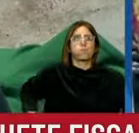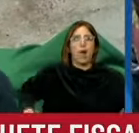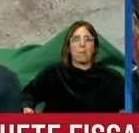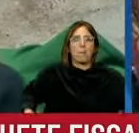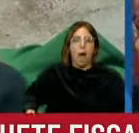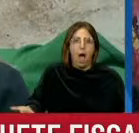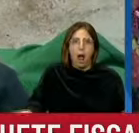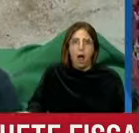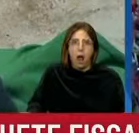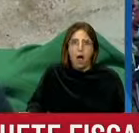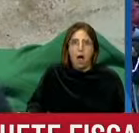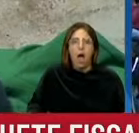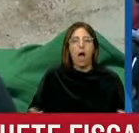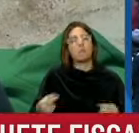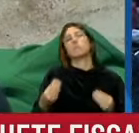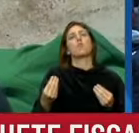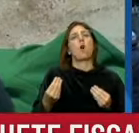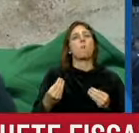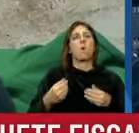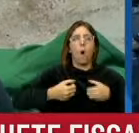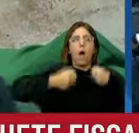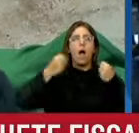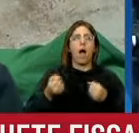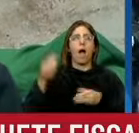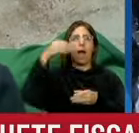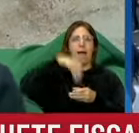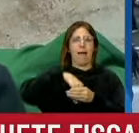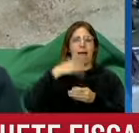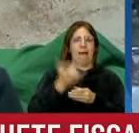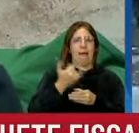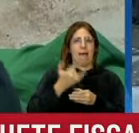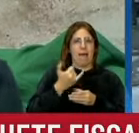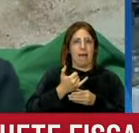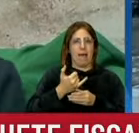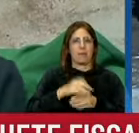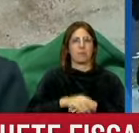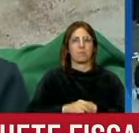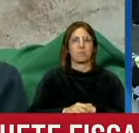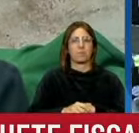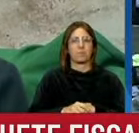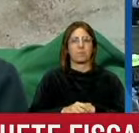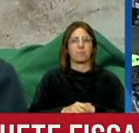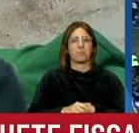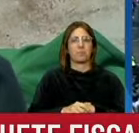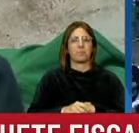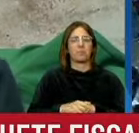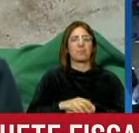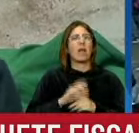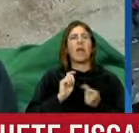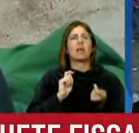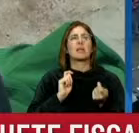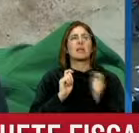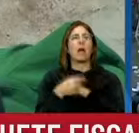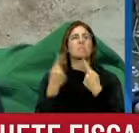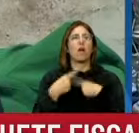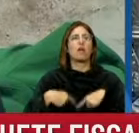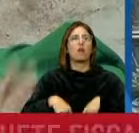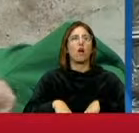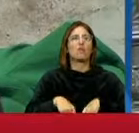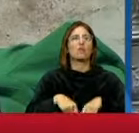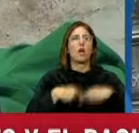19. Tampoco la tenía. Y terminaron ganando. Entonces no hay que subestimar a